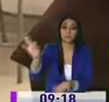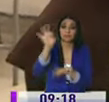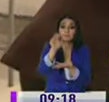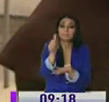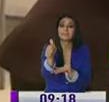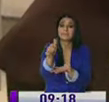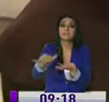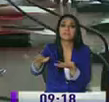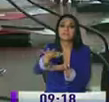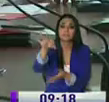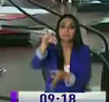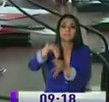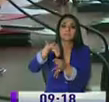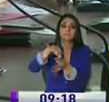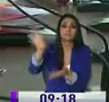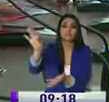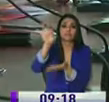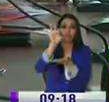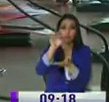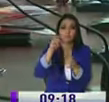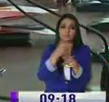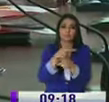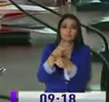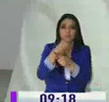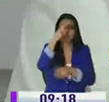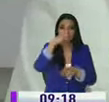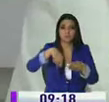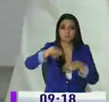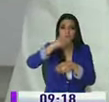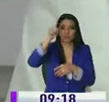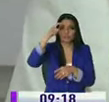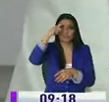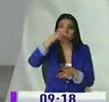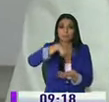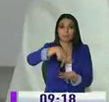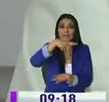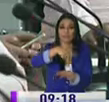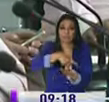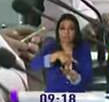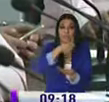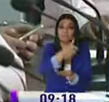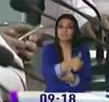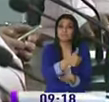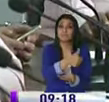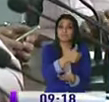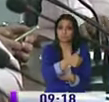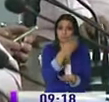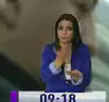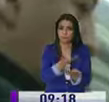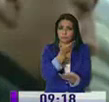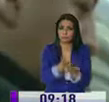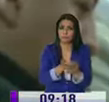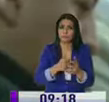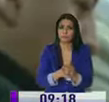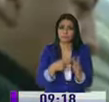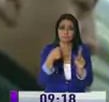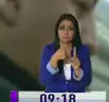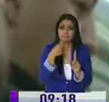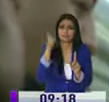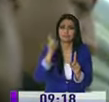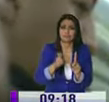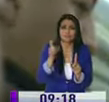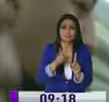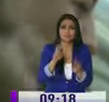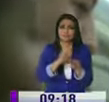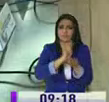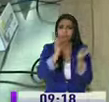población rural propuesta por los miembros del consejo nacional de gobiernos parroquiales con agrupar y bolívar en hijos insistió en la necesidad de que